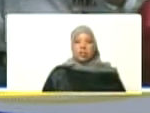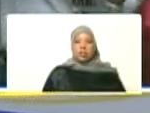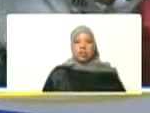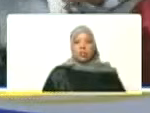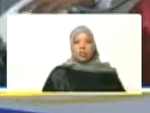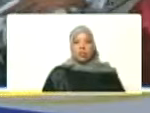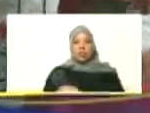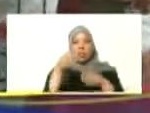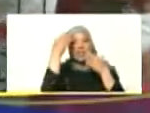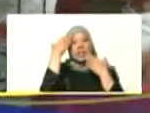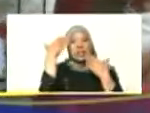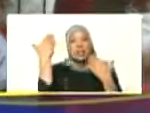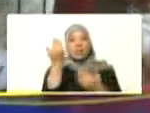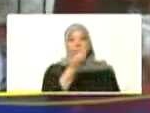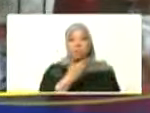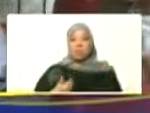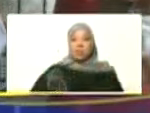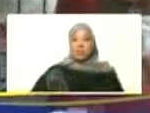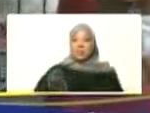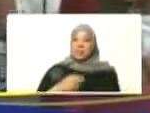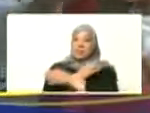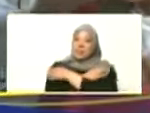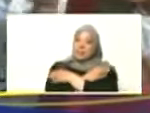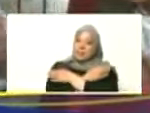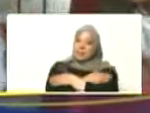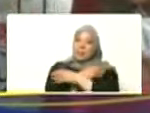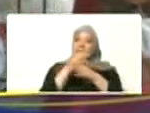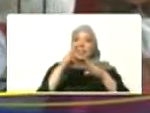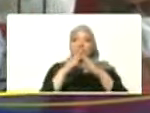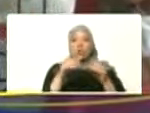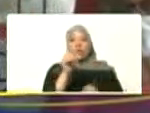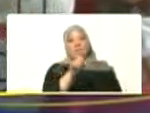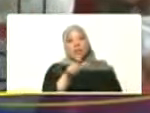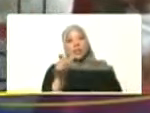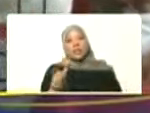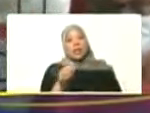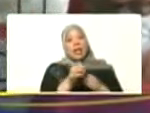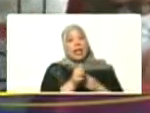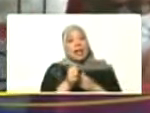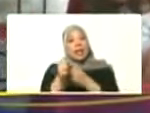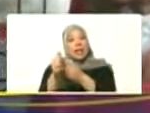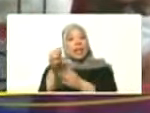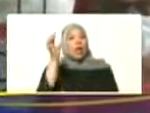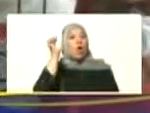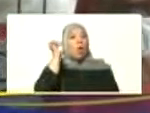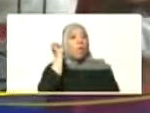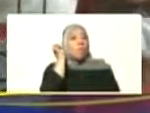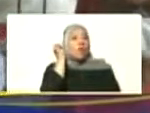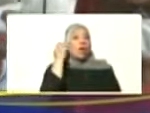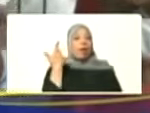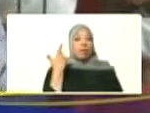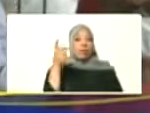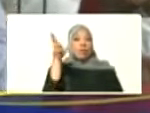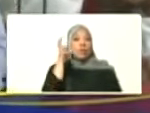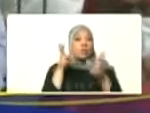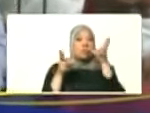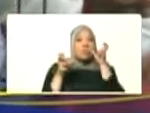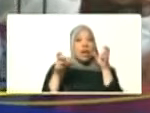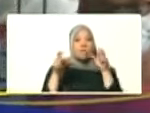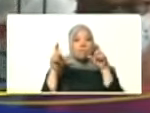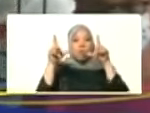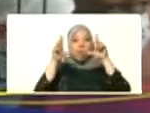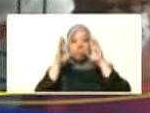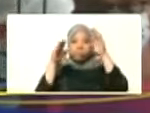Saludos, presidente. Un abrazo para usted, para todas esas grandes lideresas que lo acompañan. Aquí estamos atentos escuchándolo desde que empezó